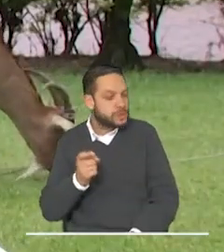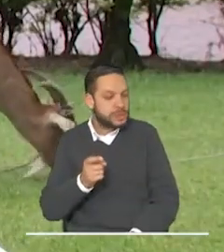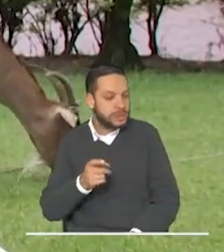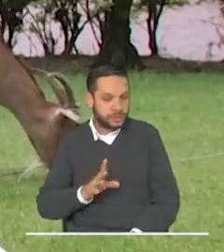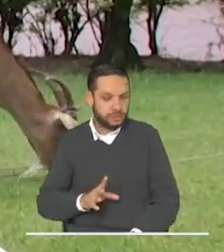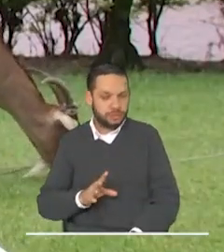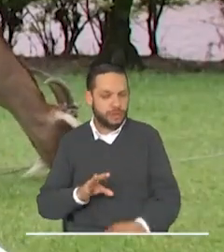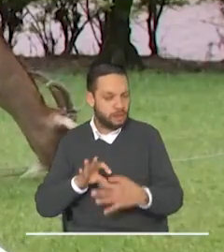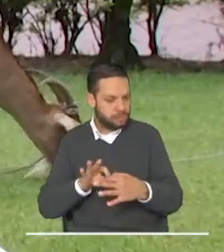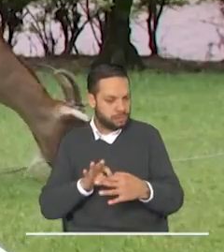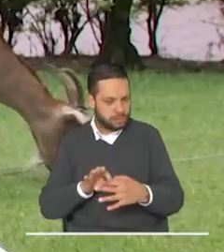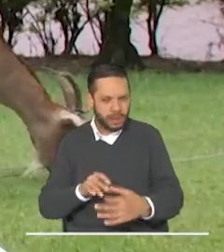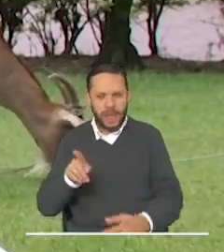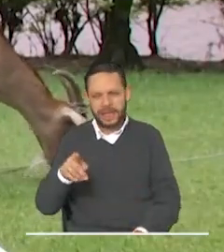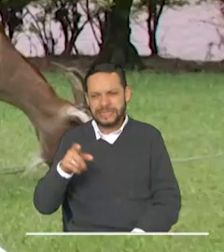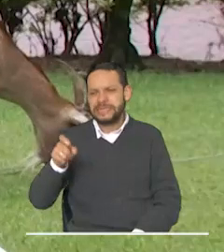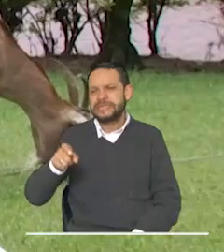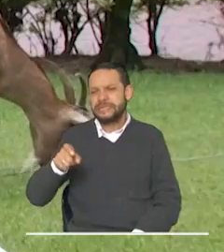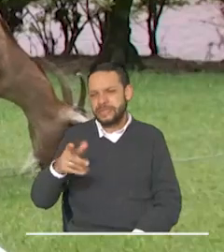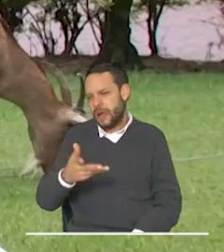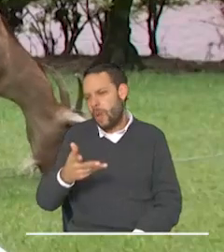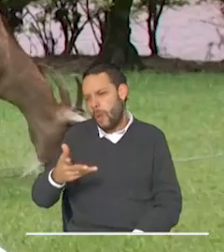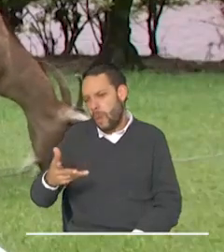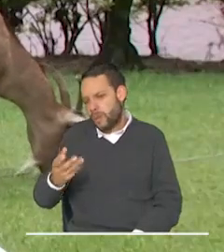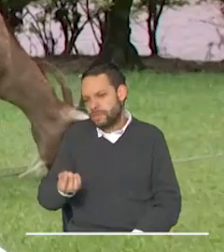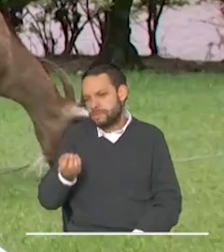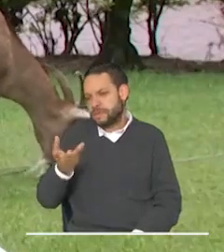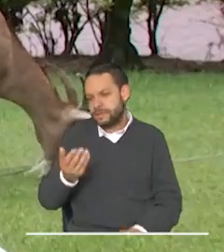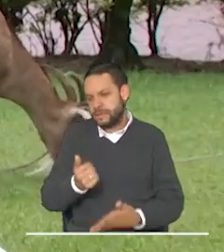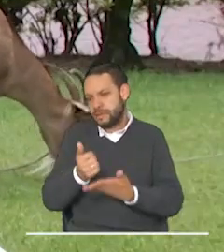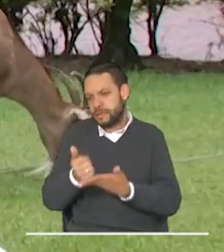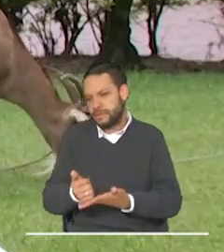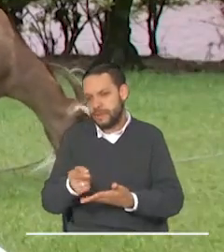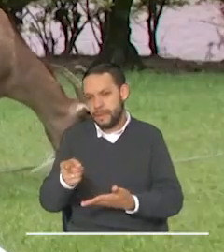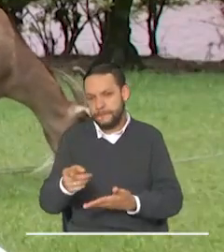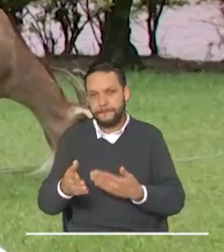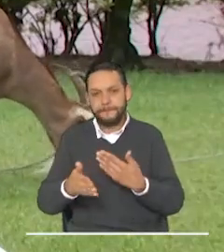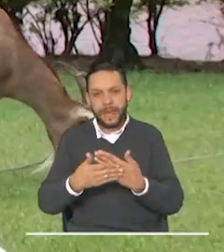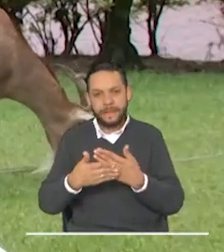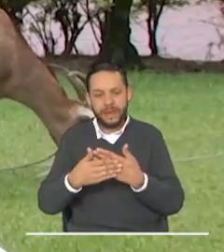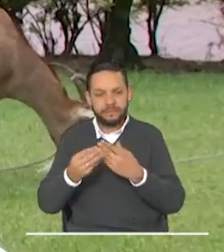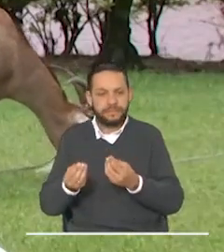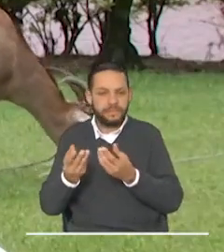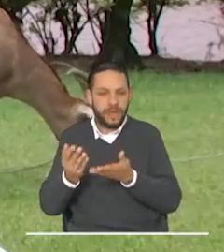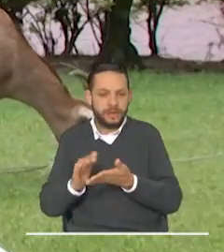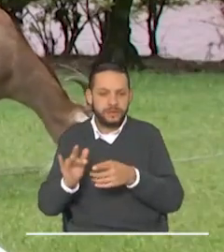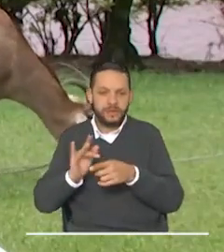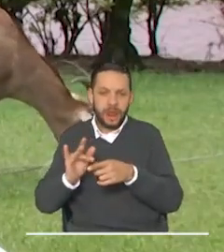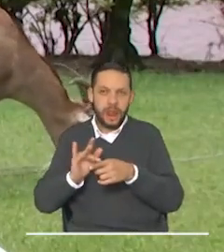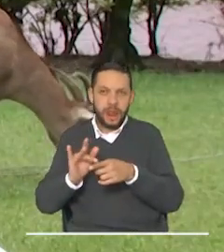viene porque tiene una necesidad y tercero el sujeto es más que el síntoma fundamental